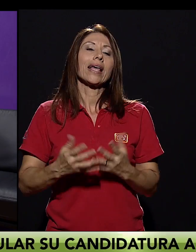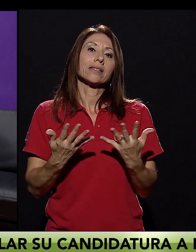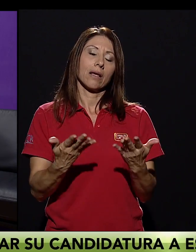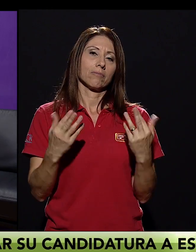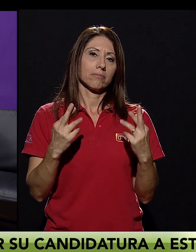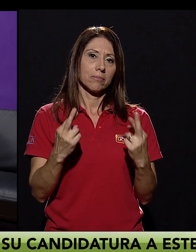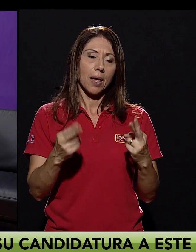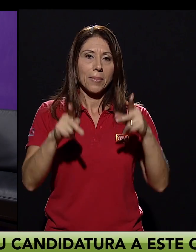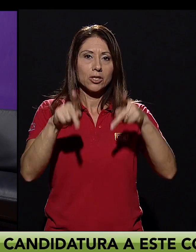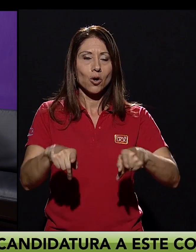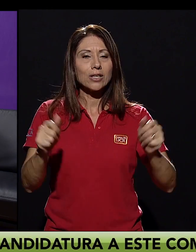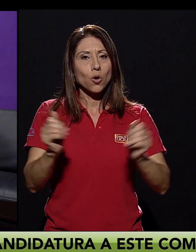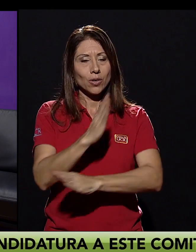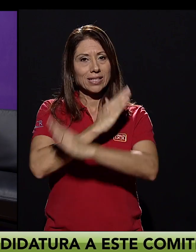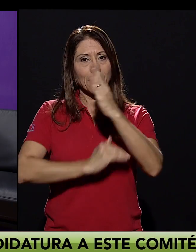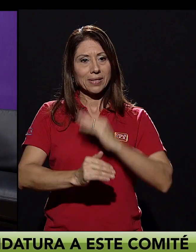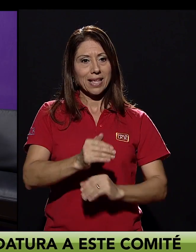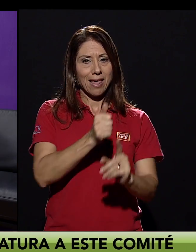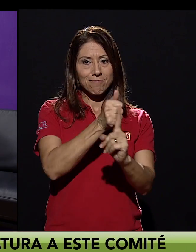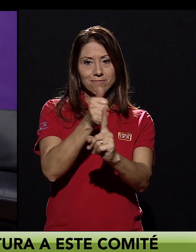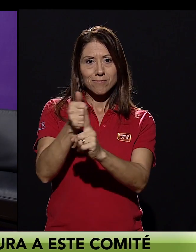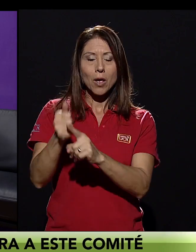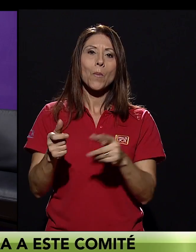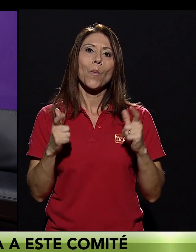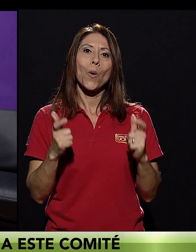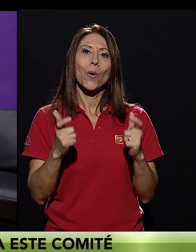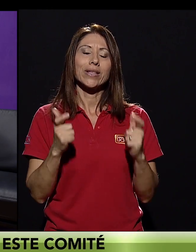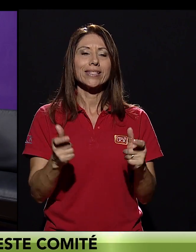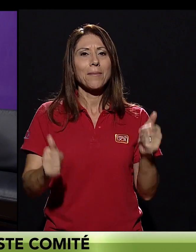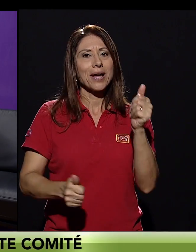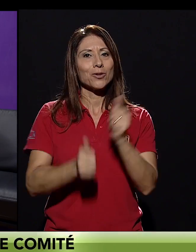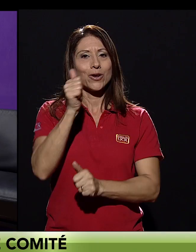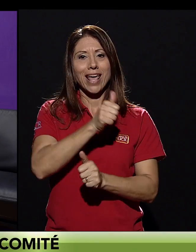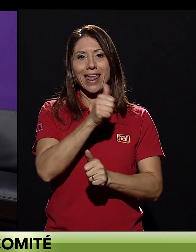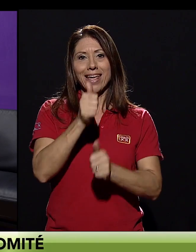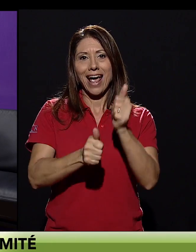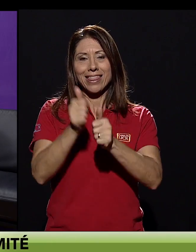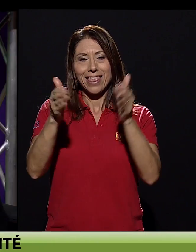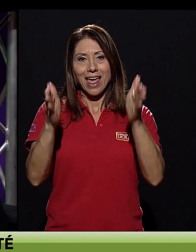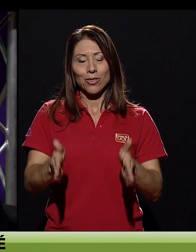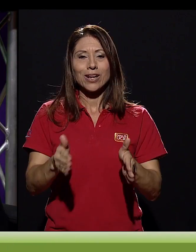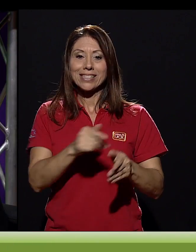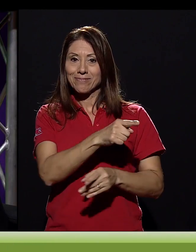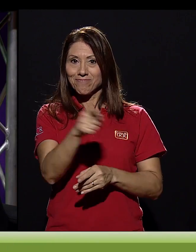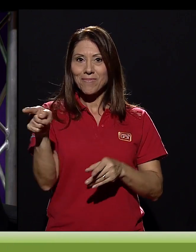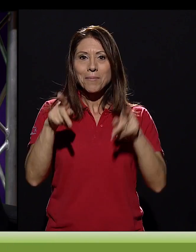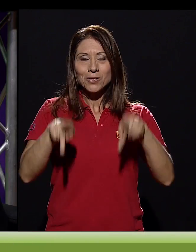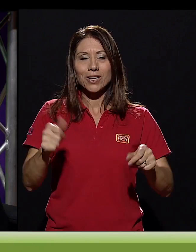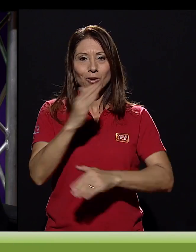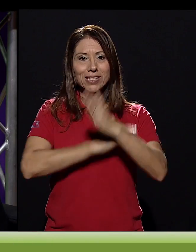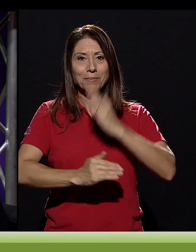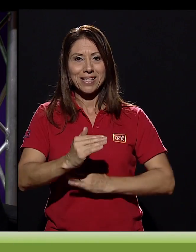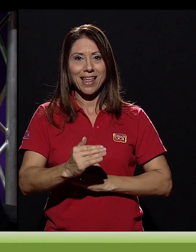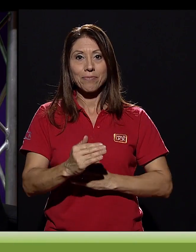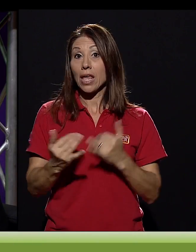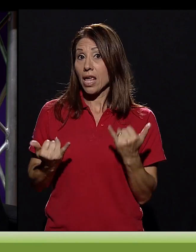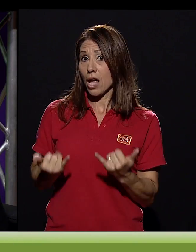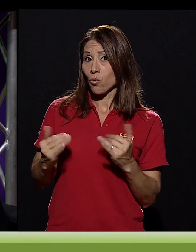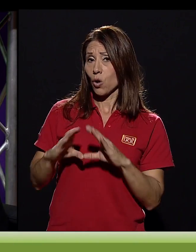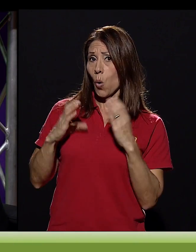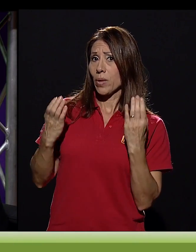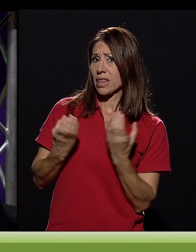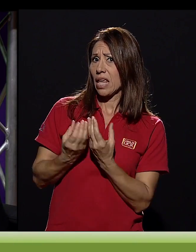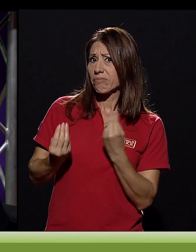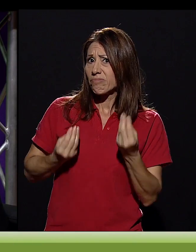personas con discapacidad y por dicha la mayoría de candidaturas eran personas con discapacidad. ¿Y el actual comité qué tanto está conformado, verdad? ¿Qué tanto ha